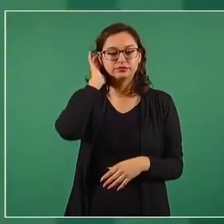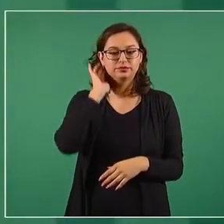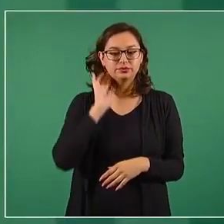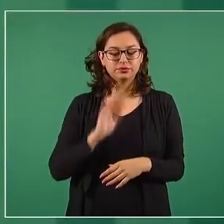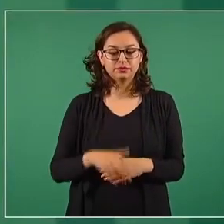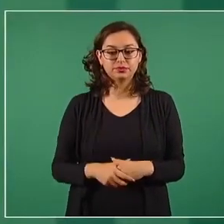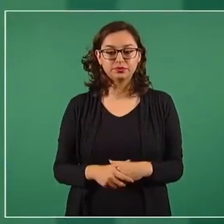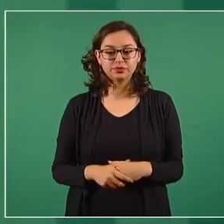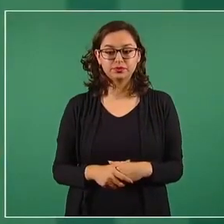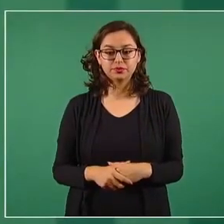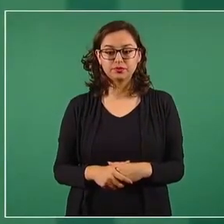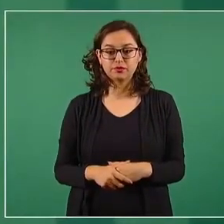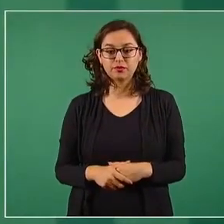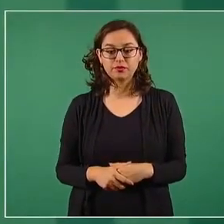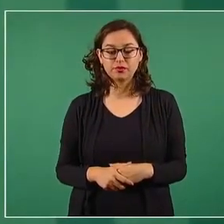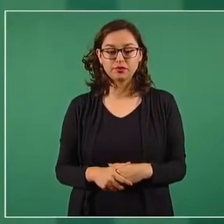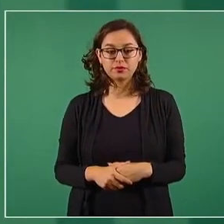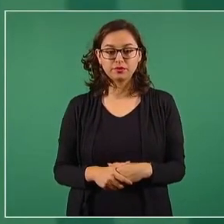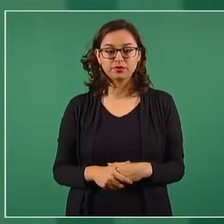Es